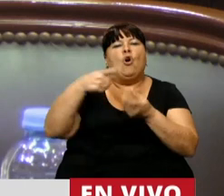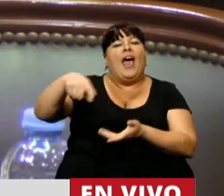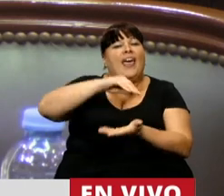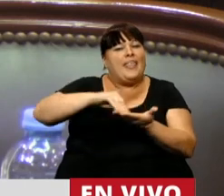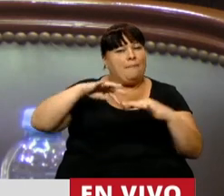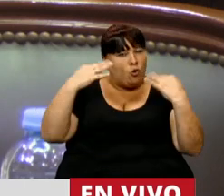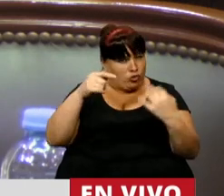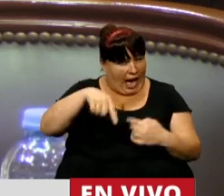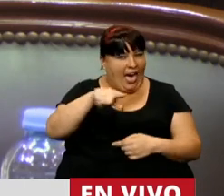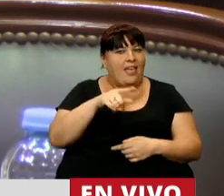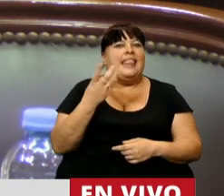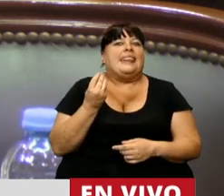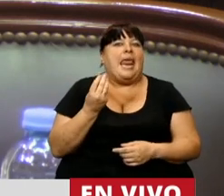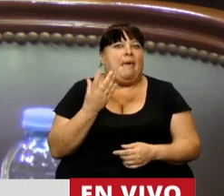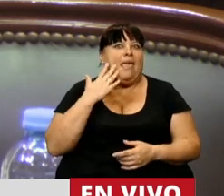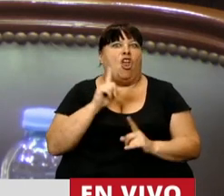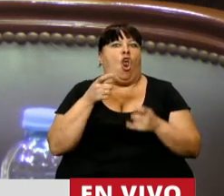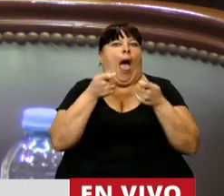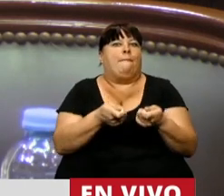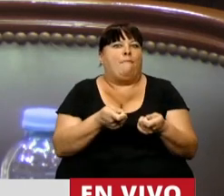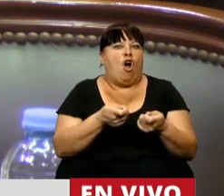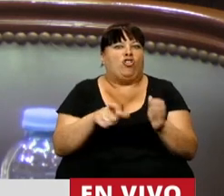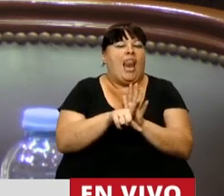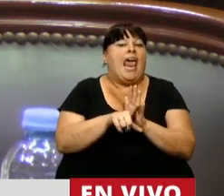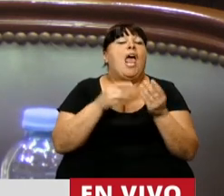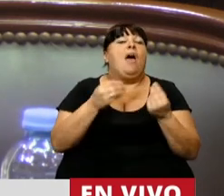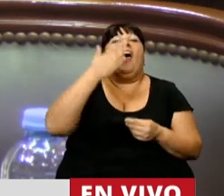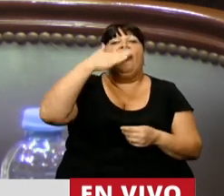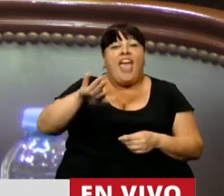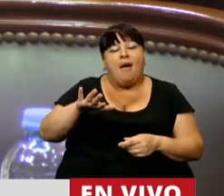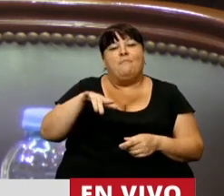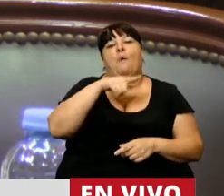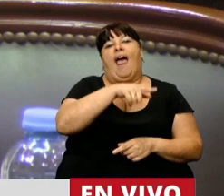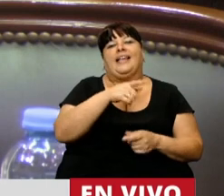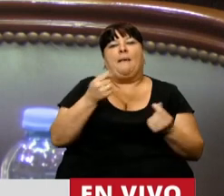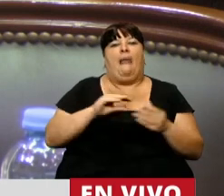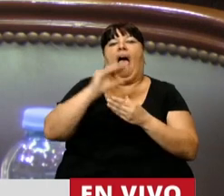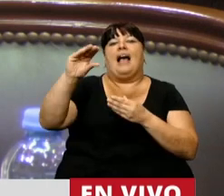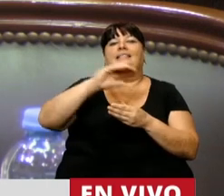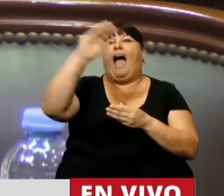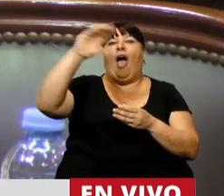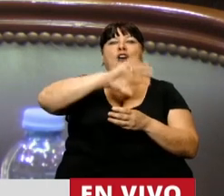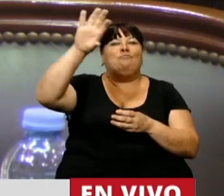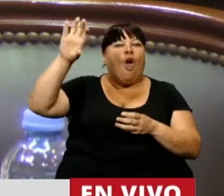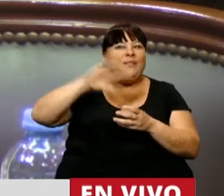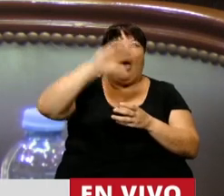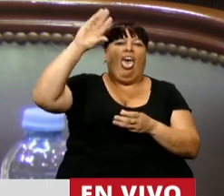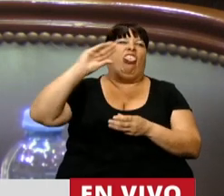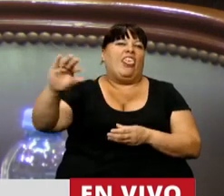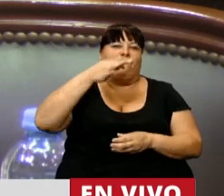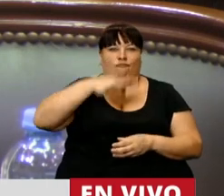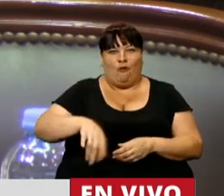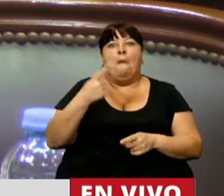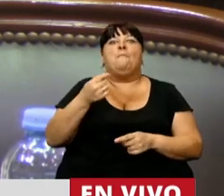aquí presentes sienten temor de no acompañar esta ley, porque después se ven cercenados los recursos que tienen que enviar a las provincias para asegurarle